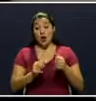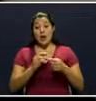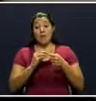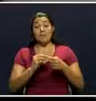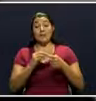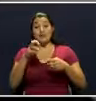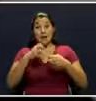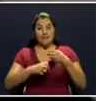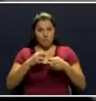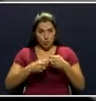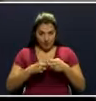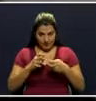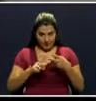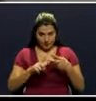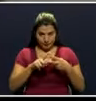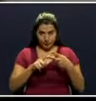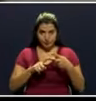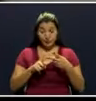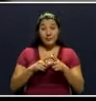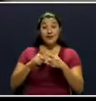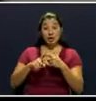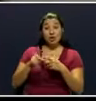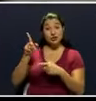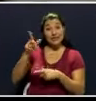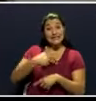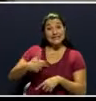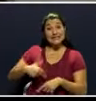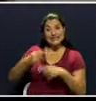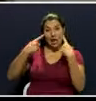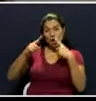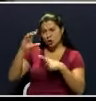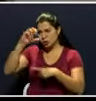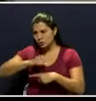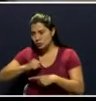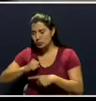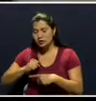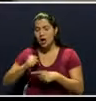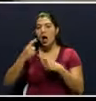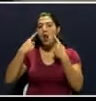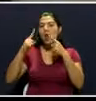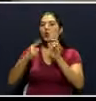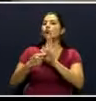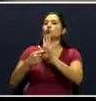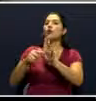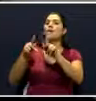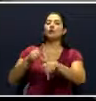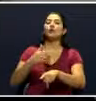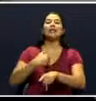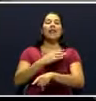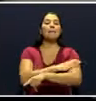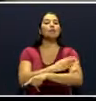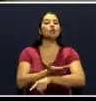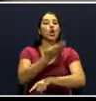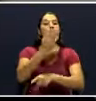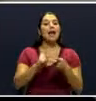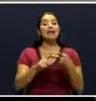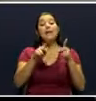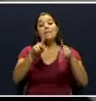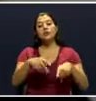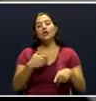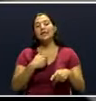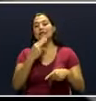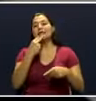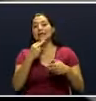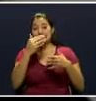mayores complicaciones. Y ellos lograron identificar y lograron demostrar que las personas que tienen hipertensión, que las personas que tienen